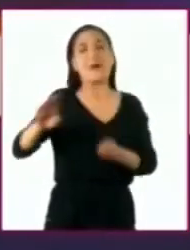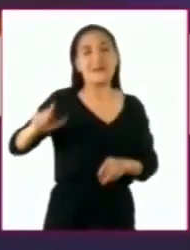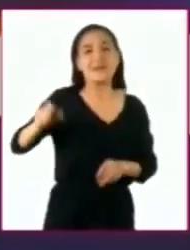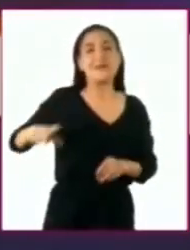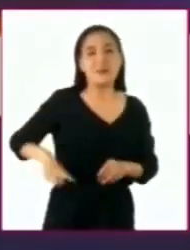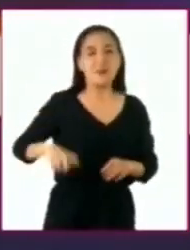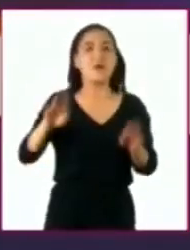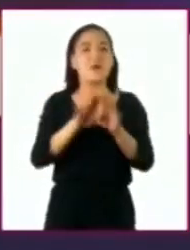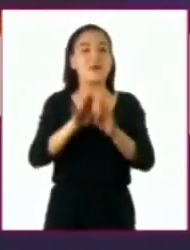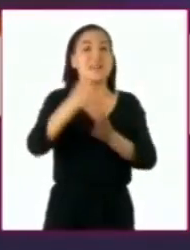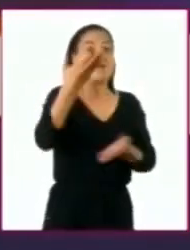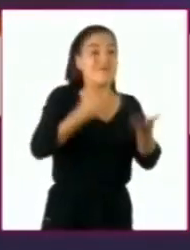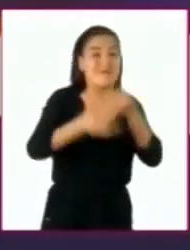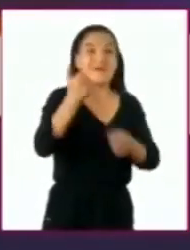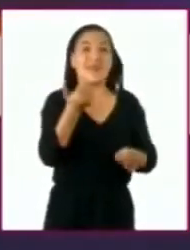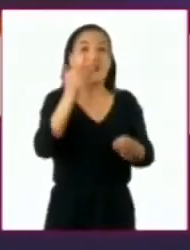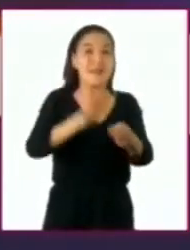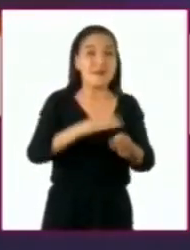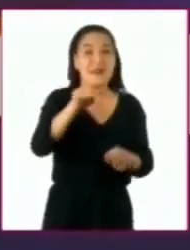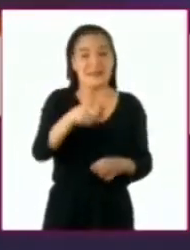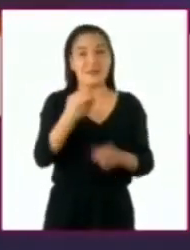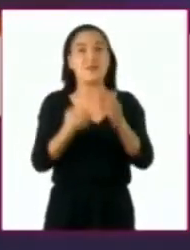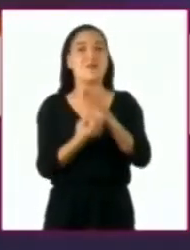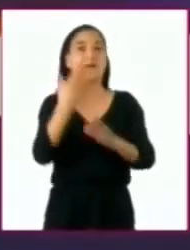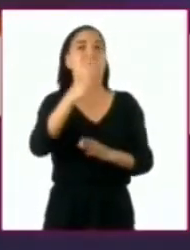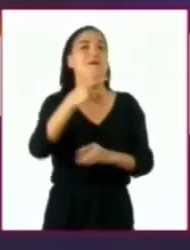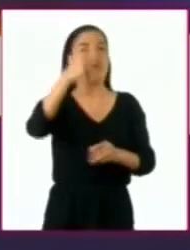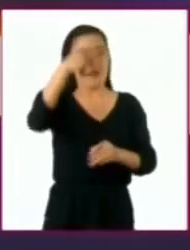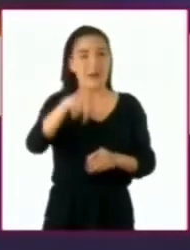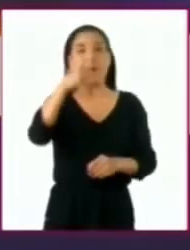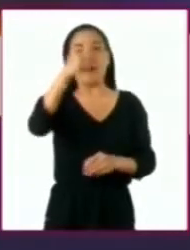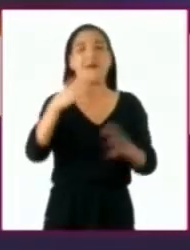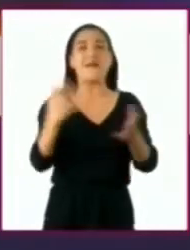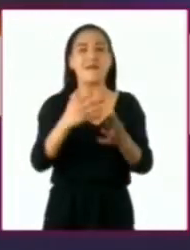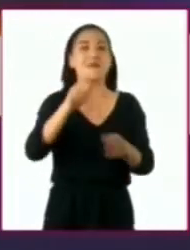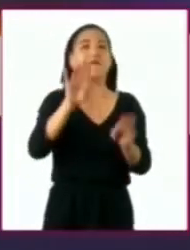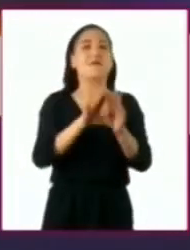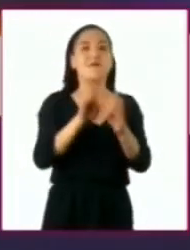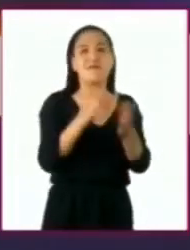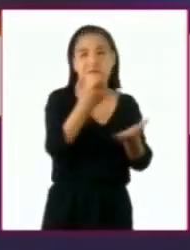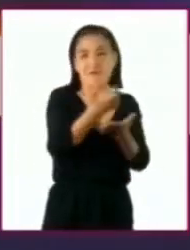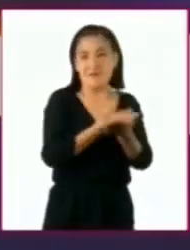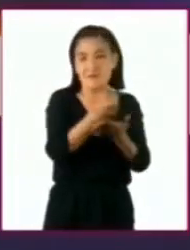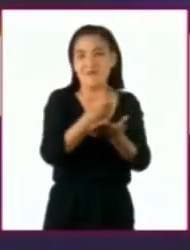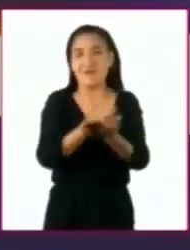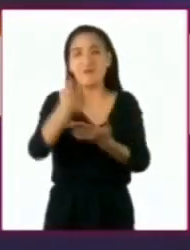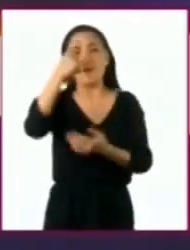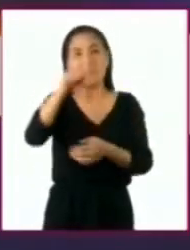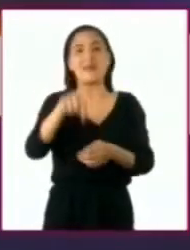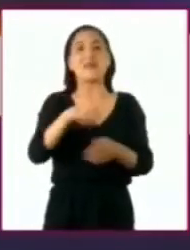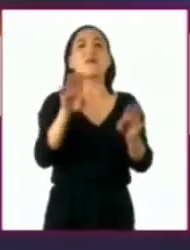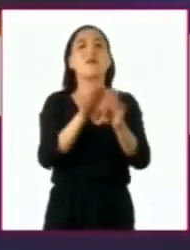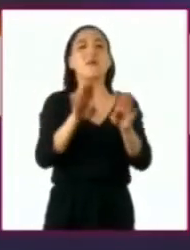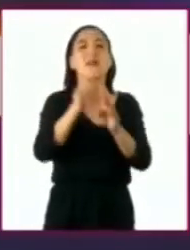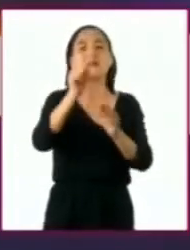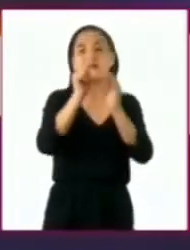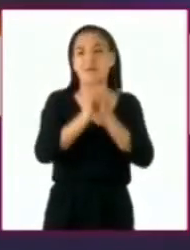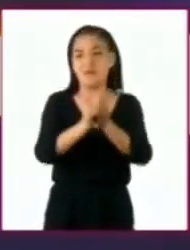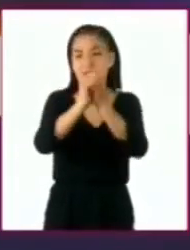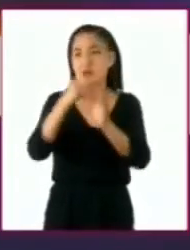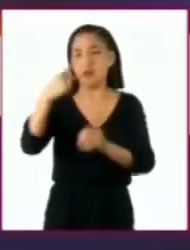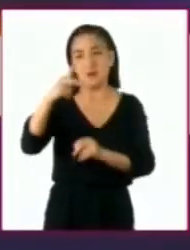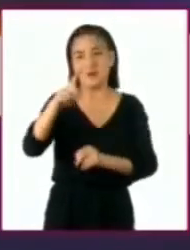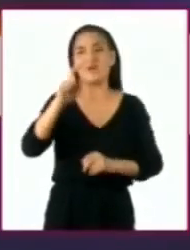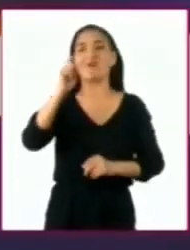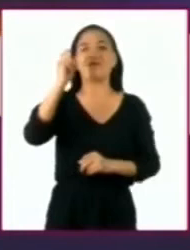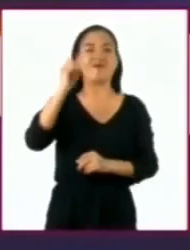de Nueva España. Además, organizar el cobro del tributo y garantizar la evangelización de los indios,